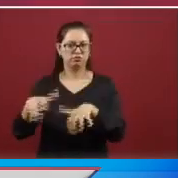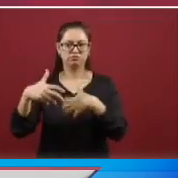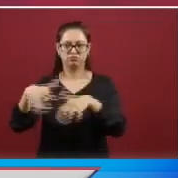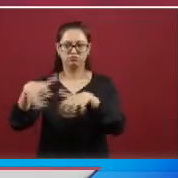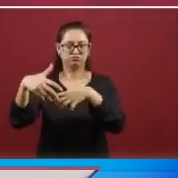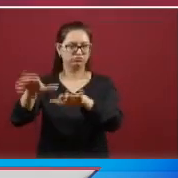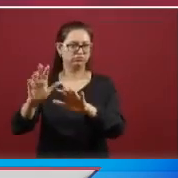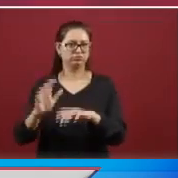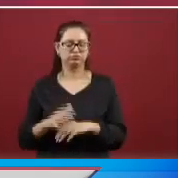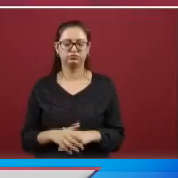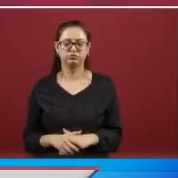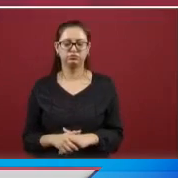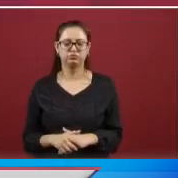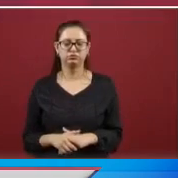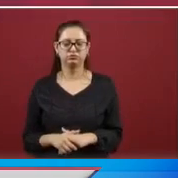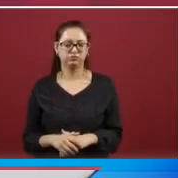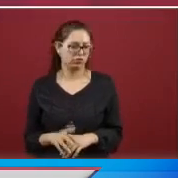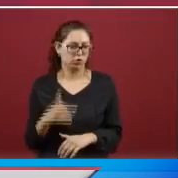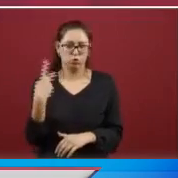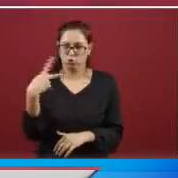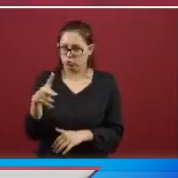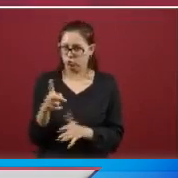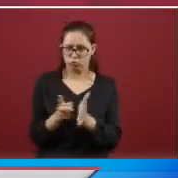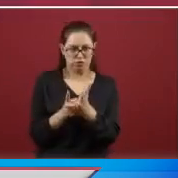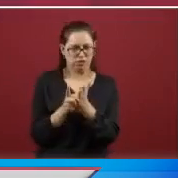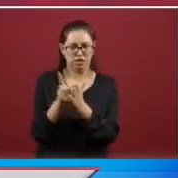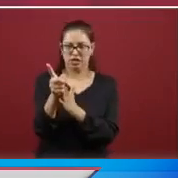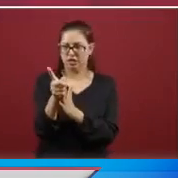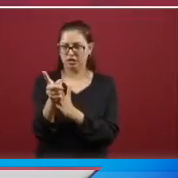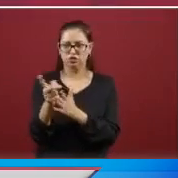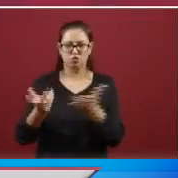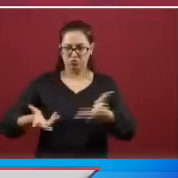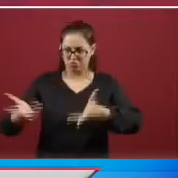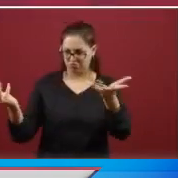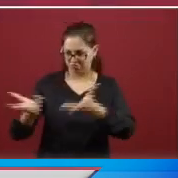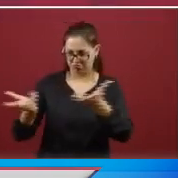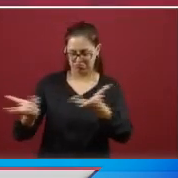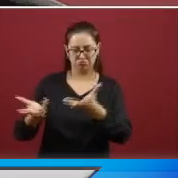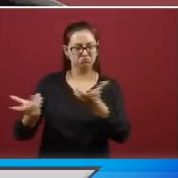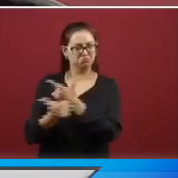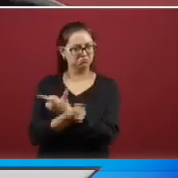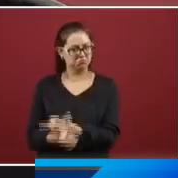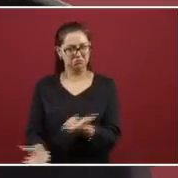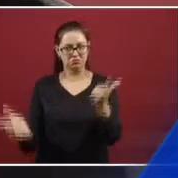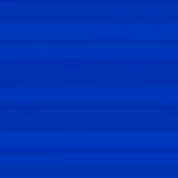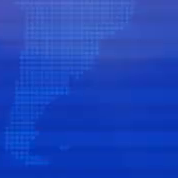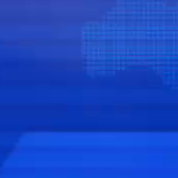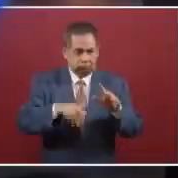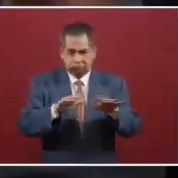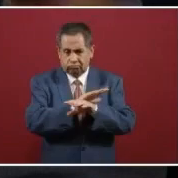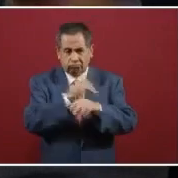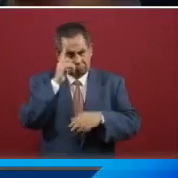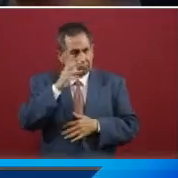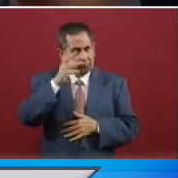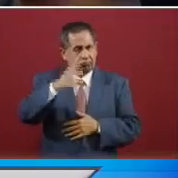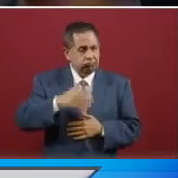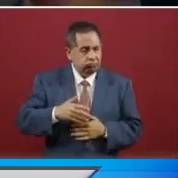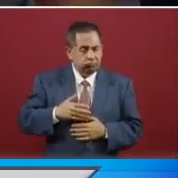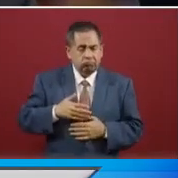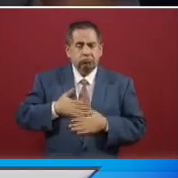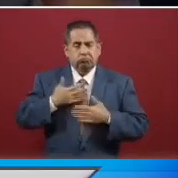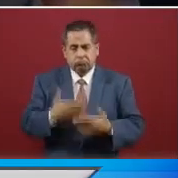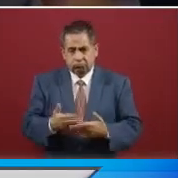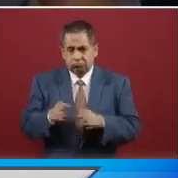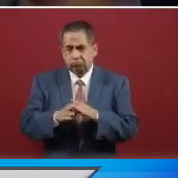surge la conmemoración del 1 de mayo, como parte de la protesta por la represión de los trabajadores en Chicago. Mafia